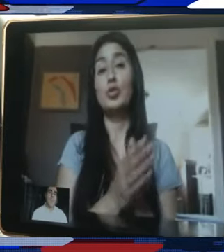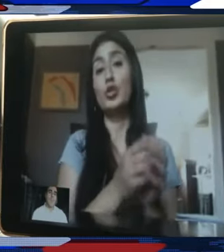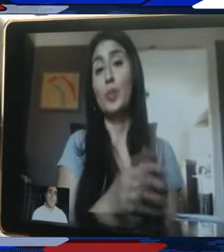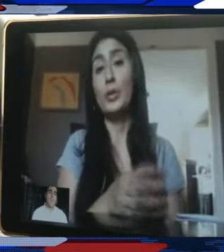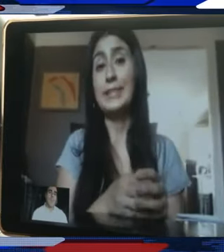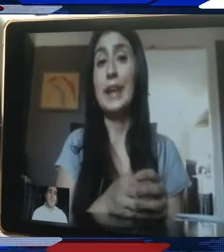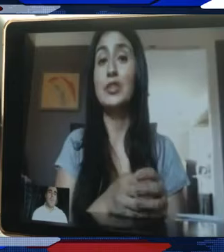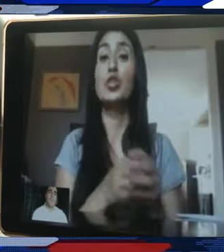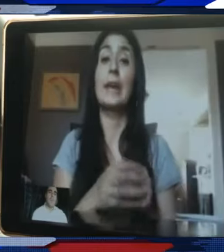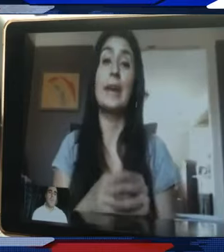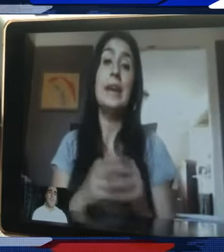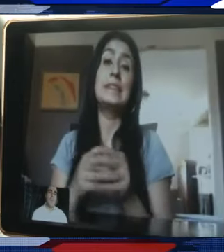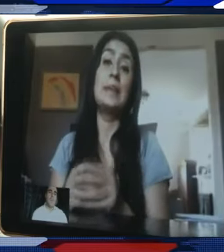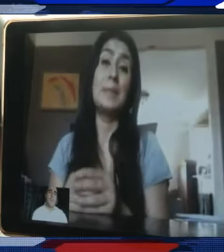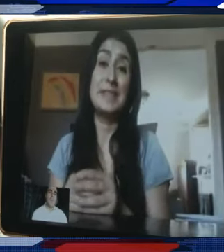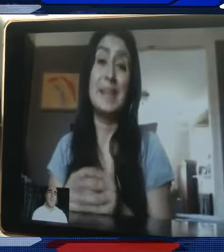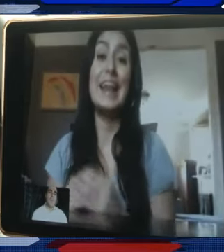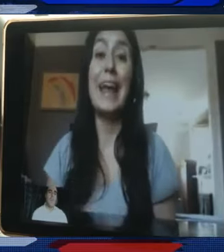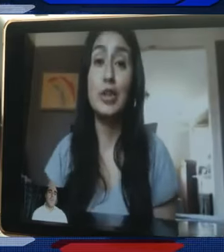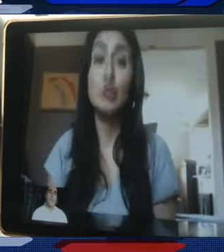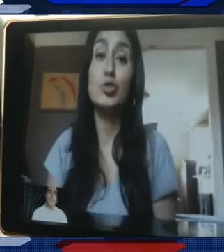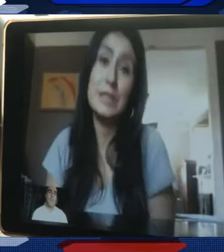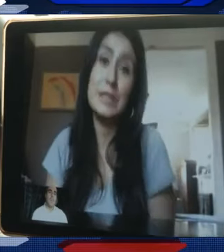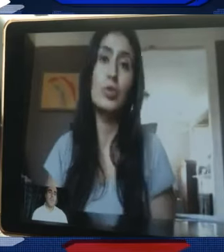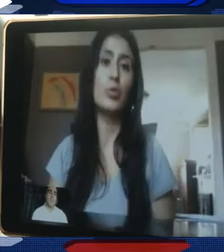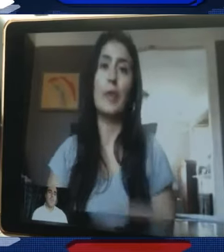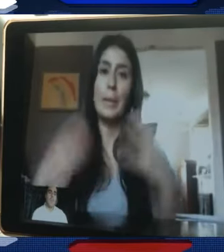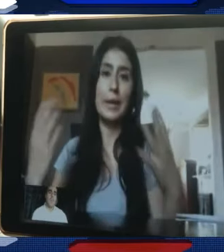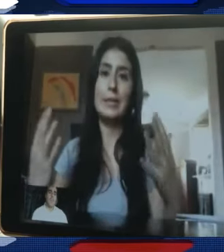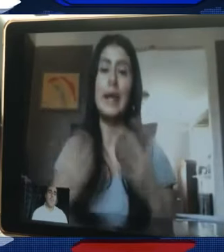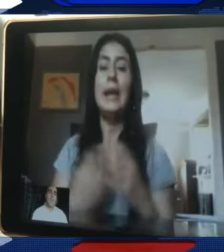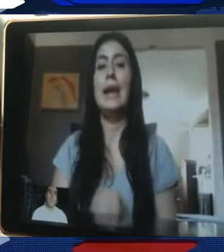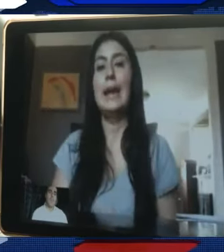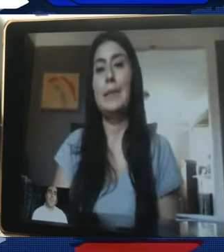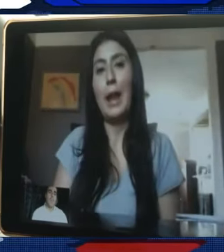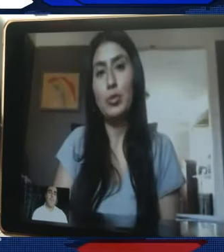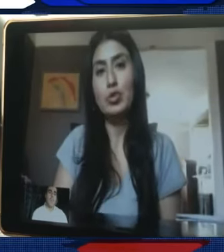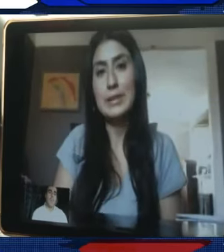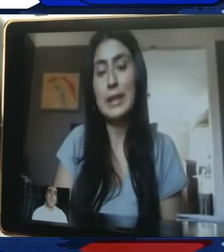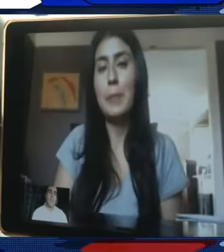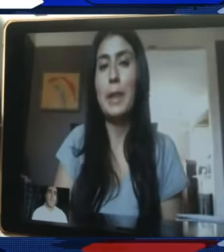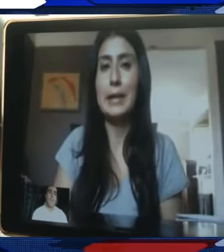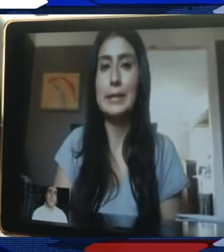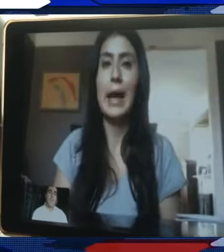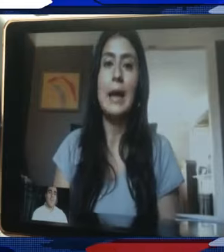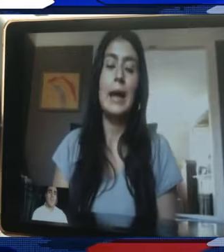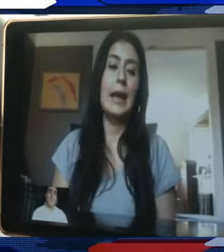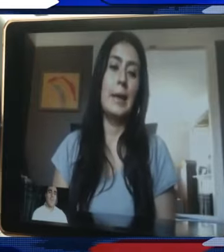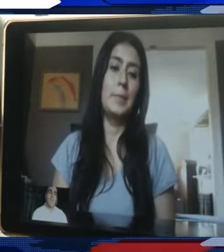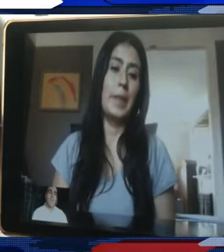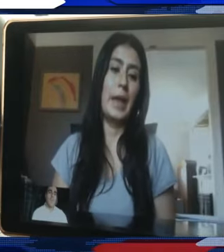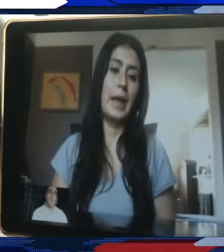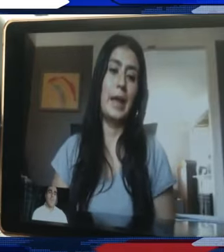cuando son los policías los que se investigan ellos mismos. Obviamente la justicia merita